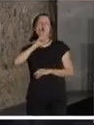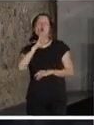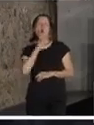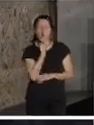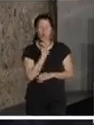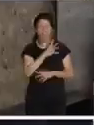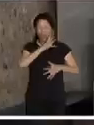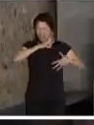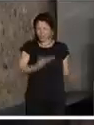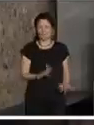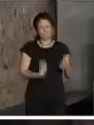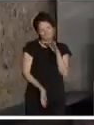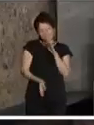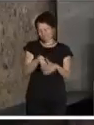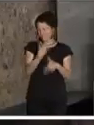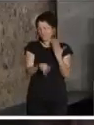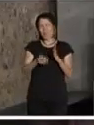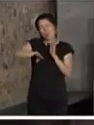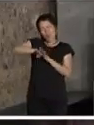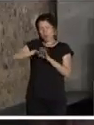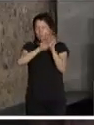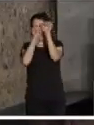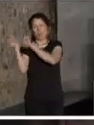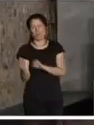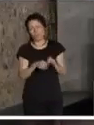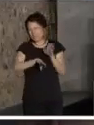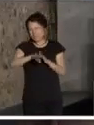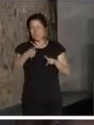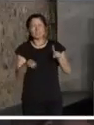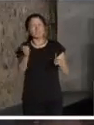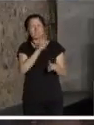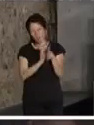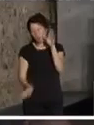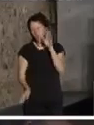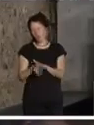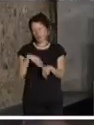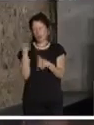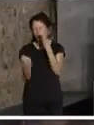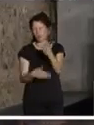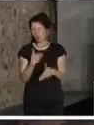que a día de hoy sigue defendiendo la derecha y la extrema derecha